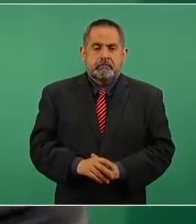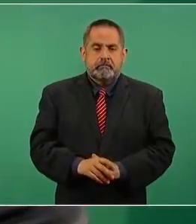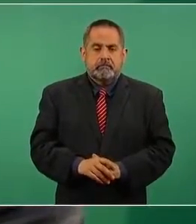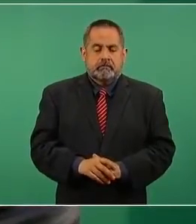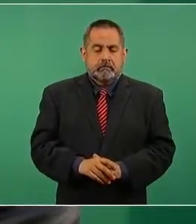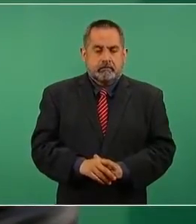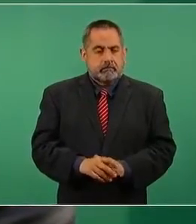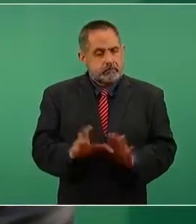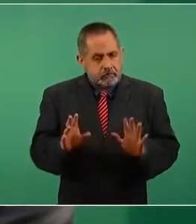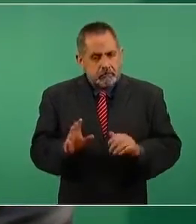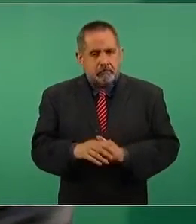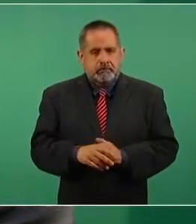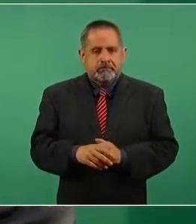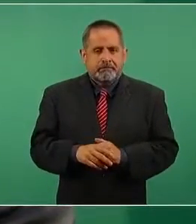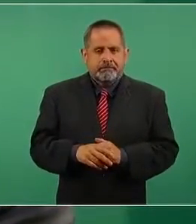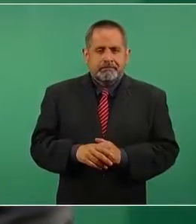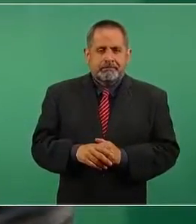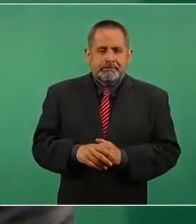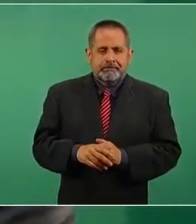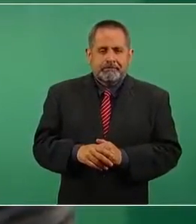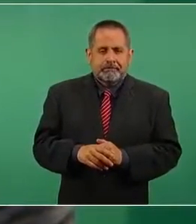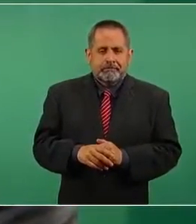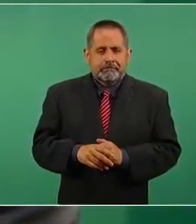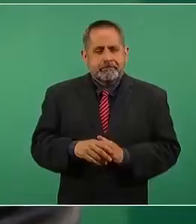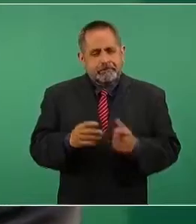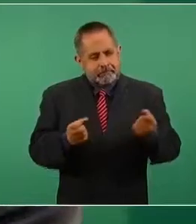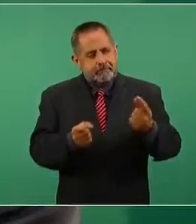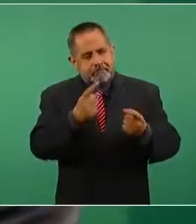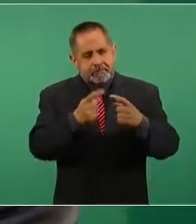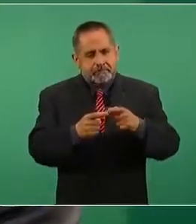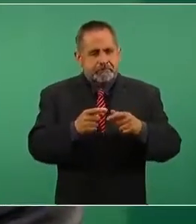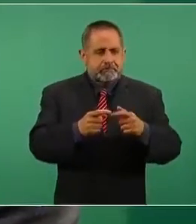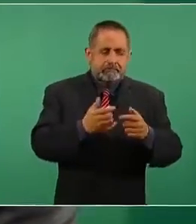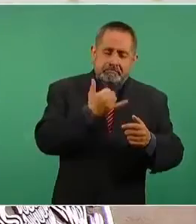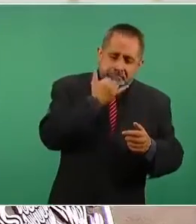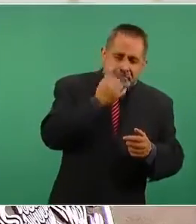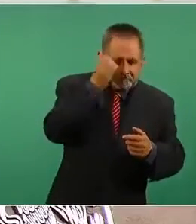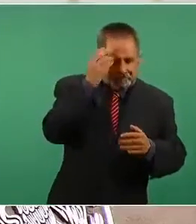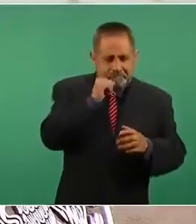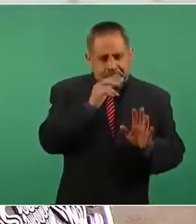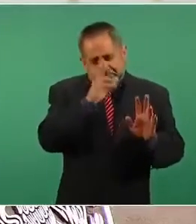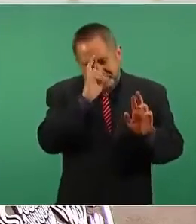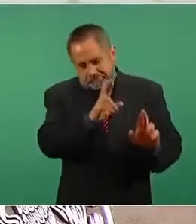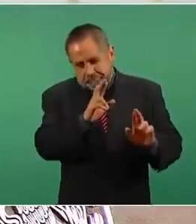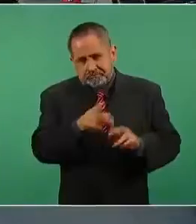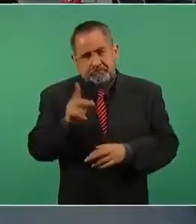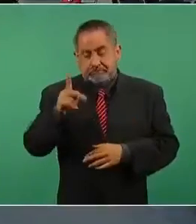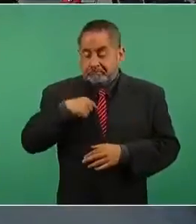Bueno, aunque también respeto a los que dicen ni perdón ni olvido, pero